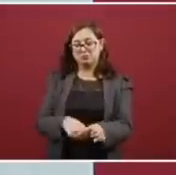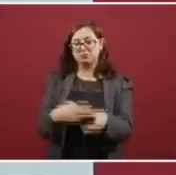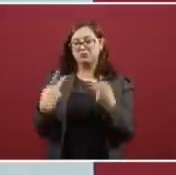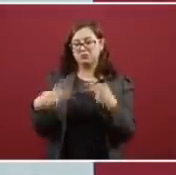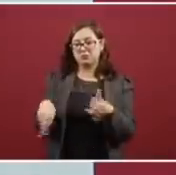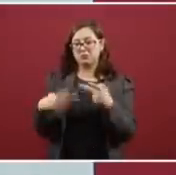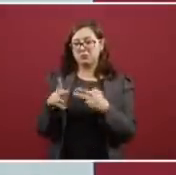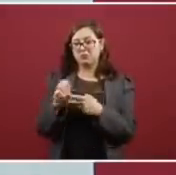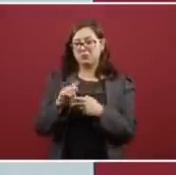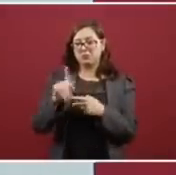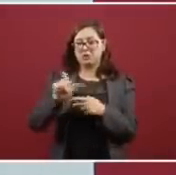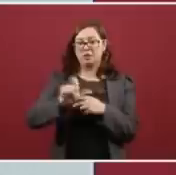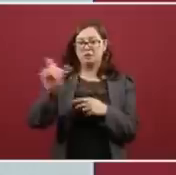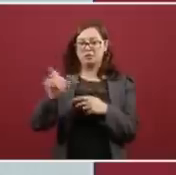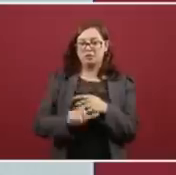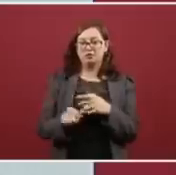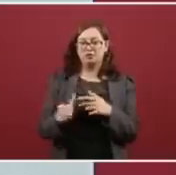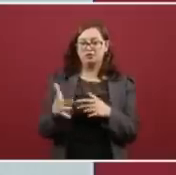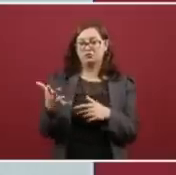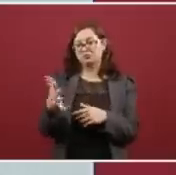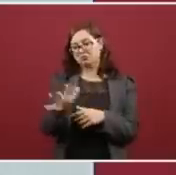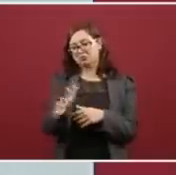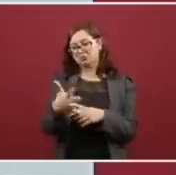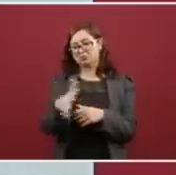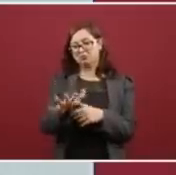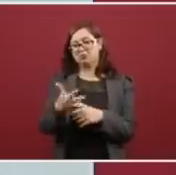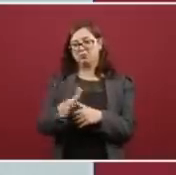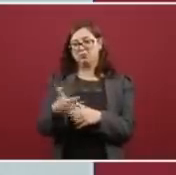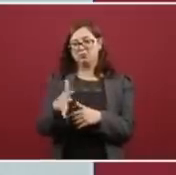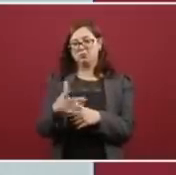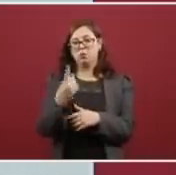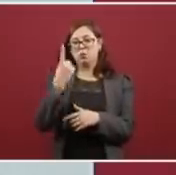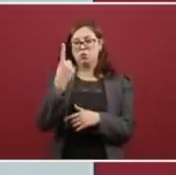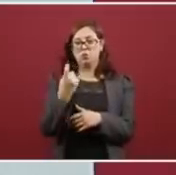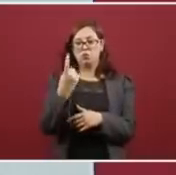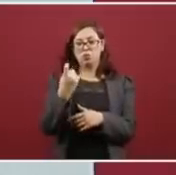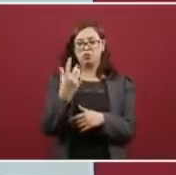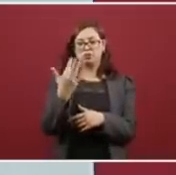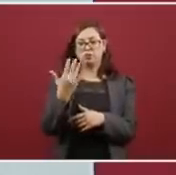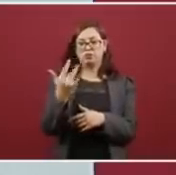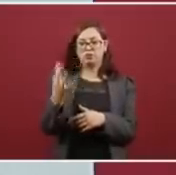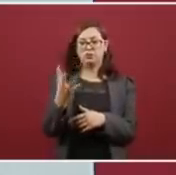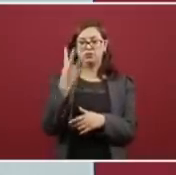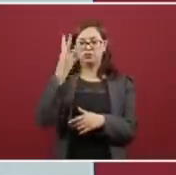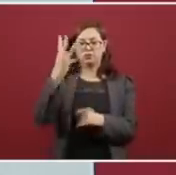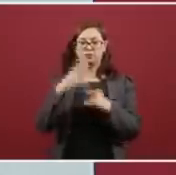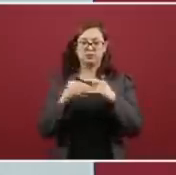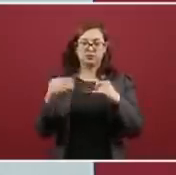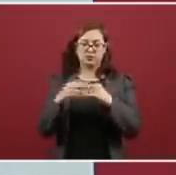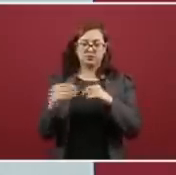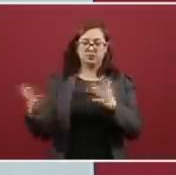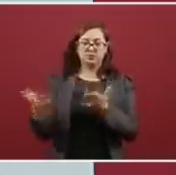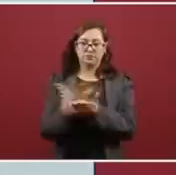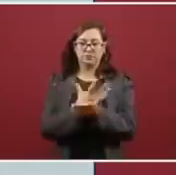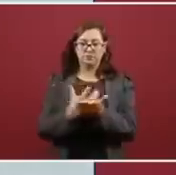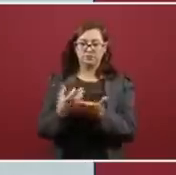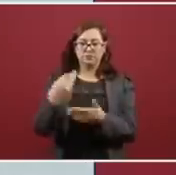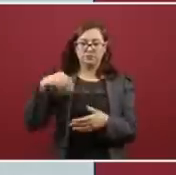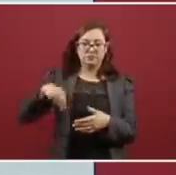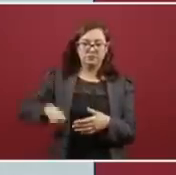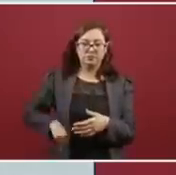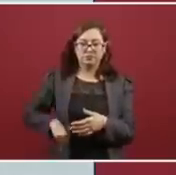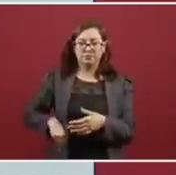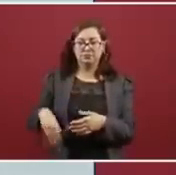de pemex en promedio los transitarios de pellet le están ganando un peso con 54 centavos de su